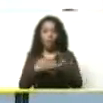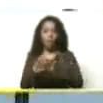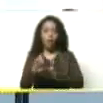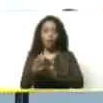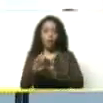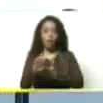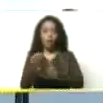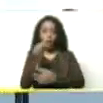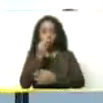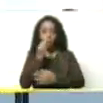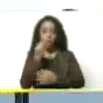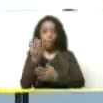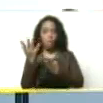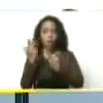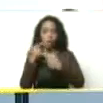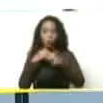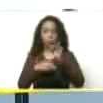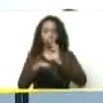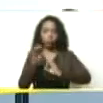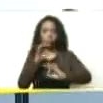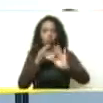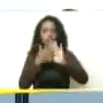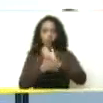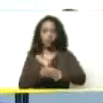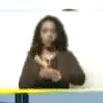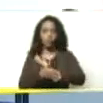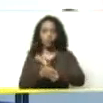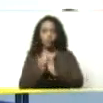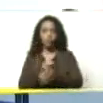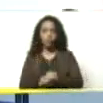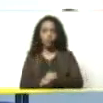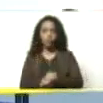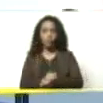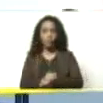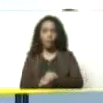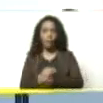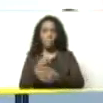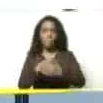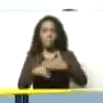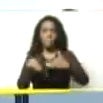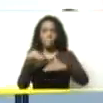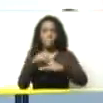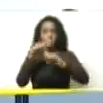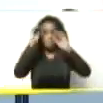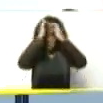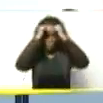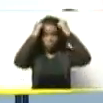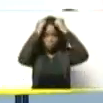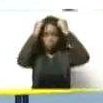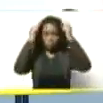me diga leal tellería mayor general milicianos